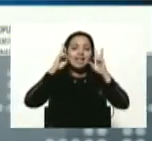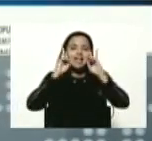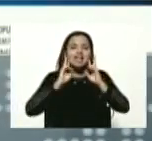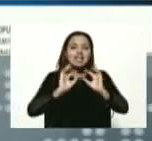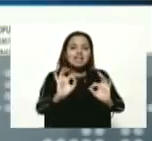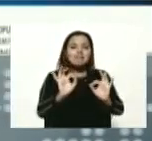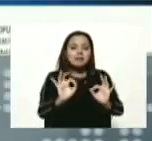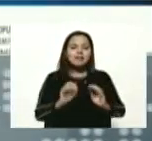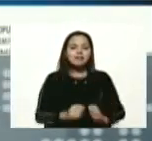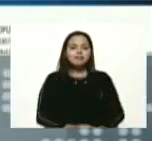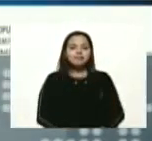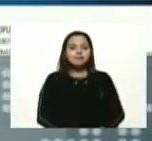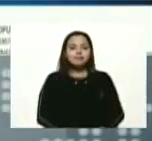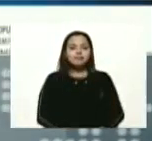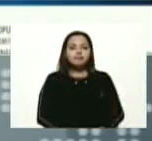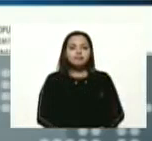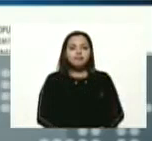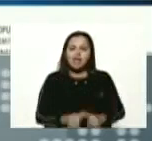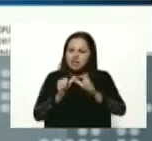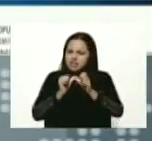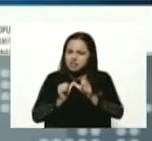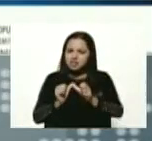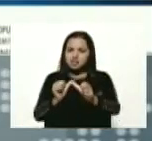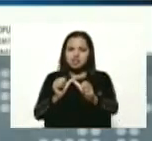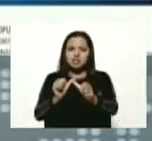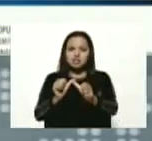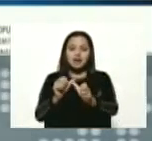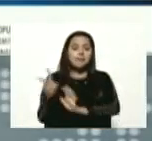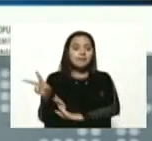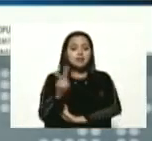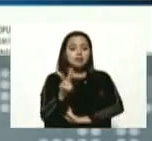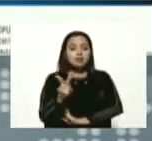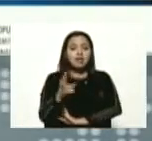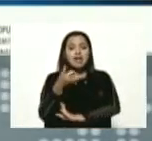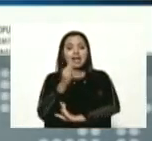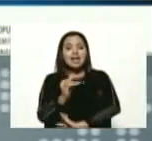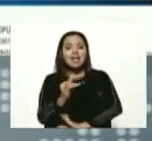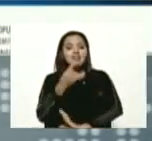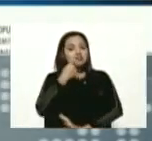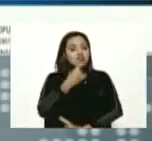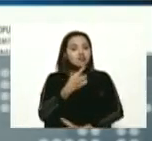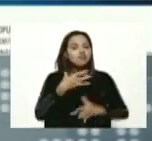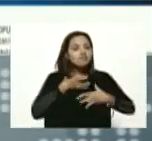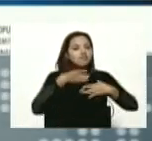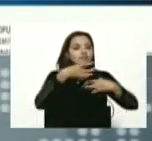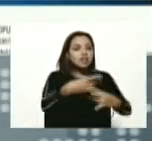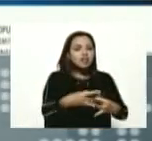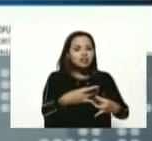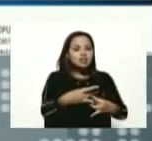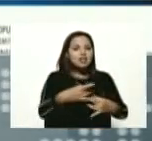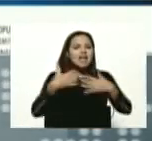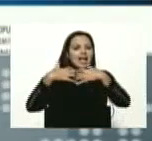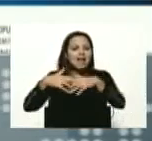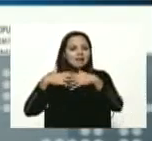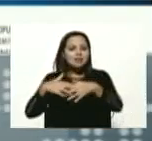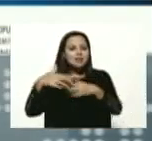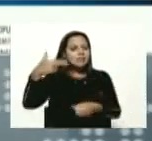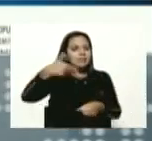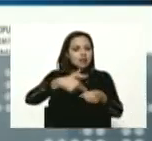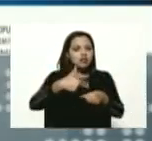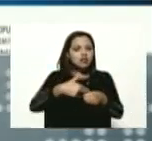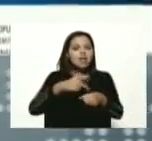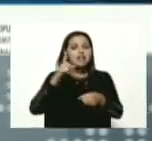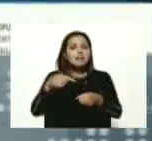de las energías limpias, siguen en Venezuela y han manifestado interés en nuestra industria de hidrocarburos y